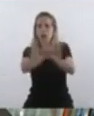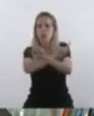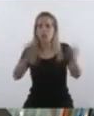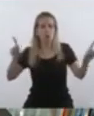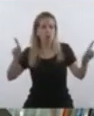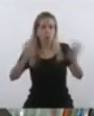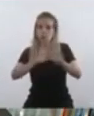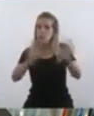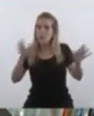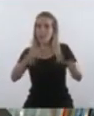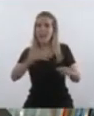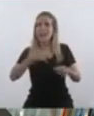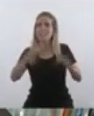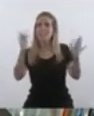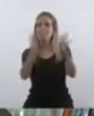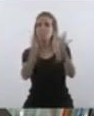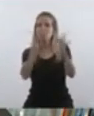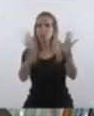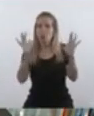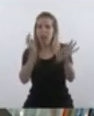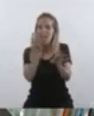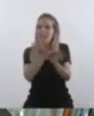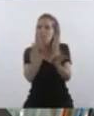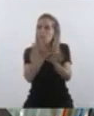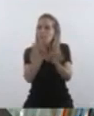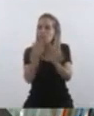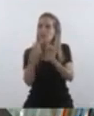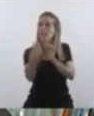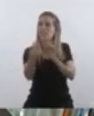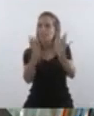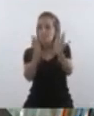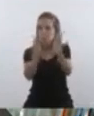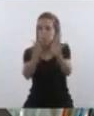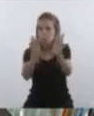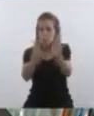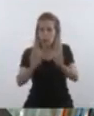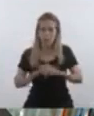esas 2 semanas la educación a distancia.